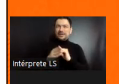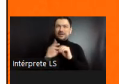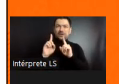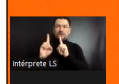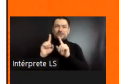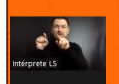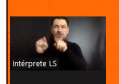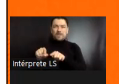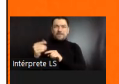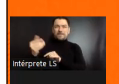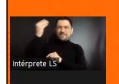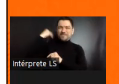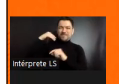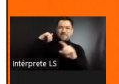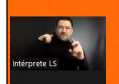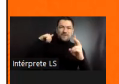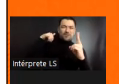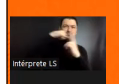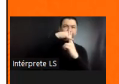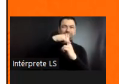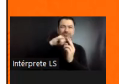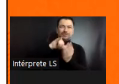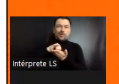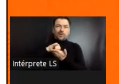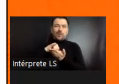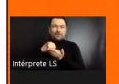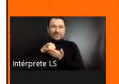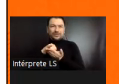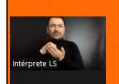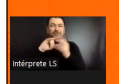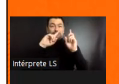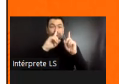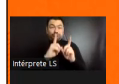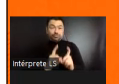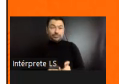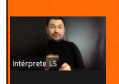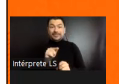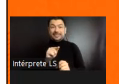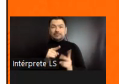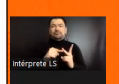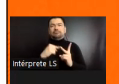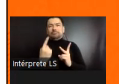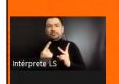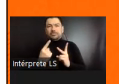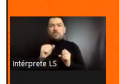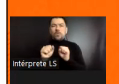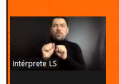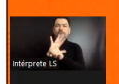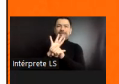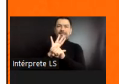la más reciente, la pandemia del COVID-19. Yo me metí en el tema de gestión de